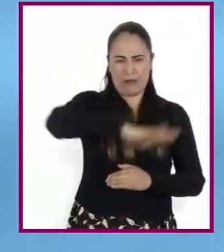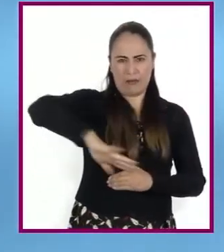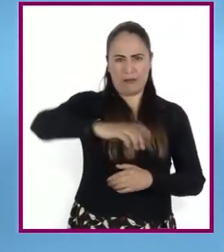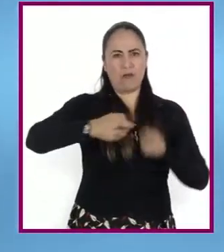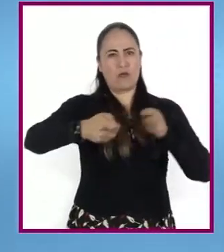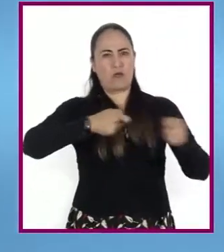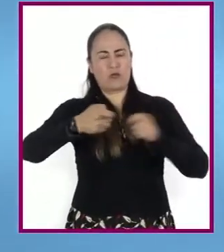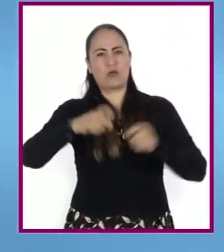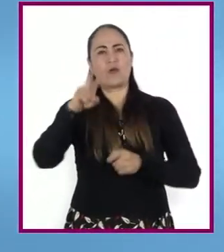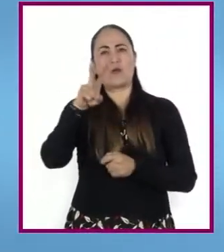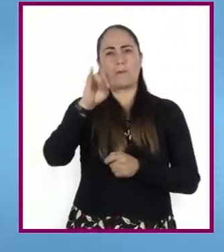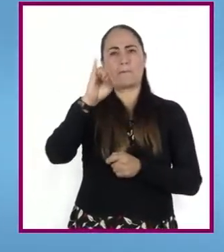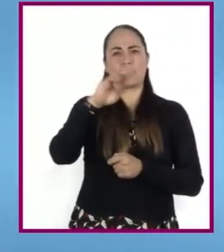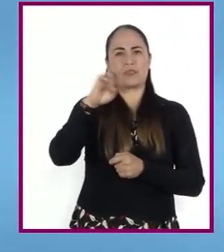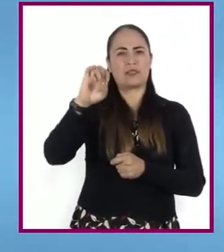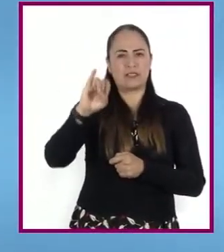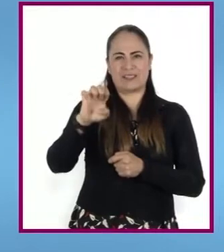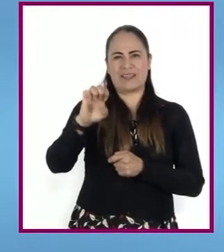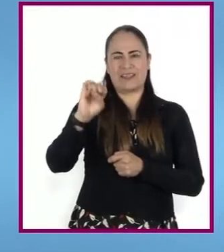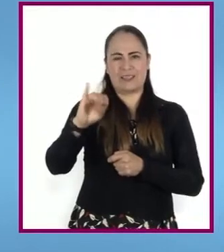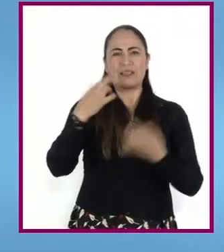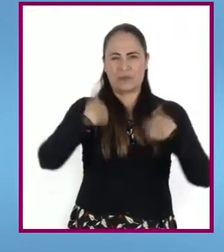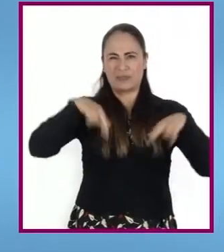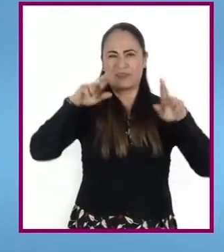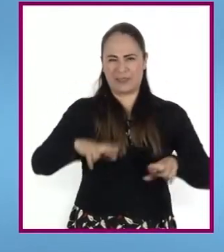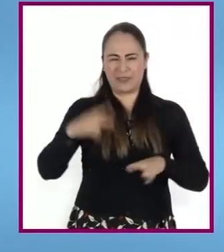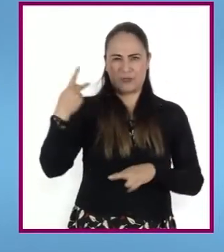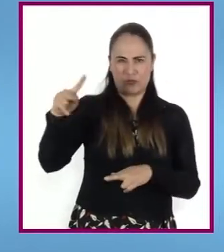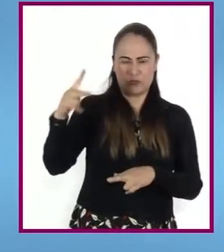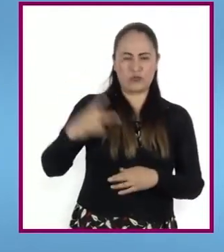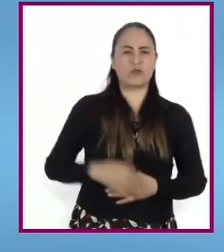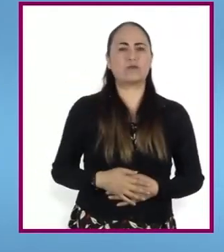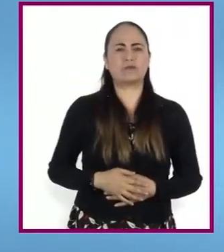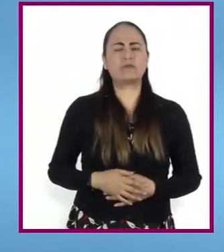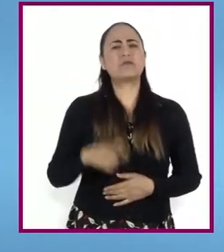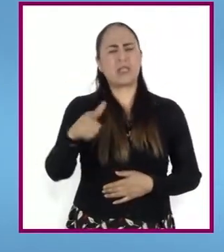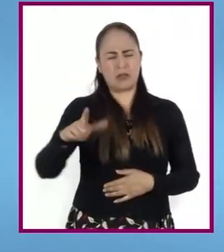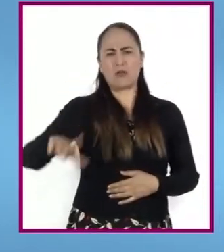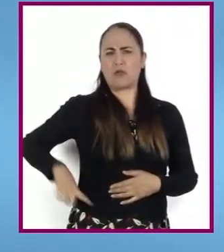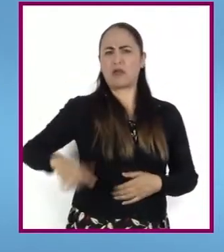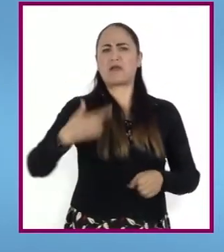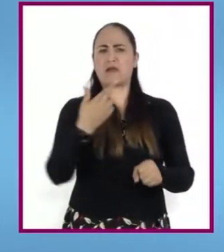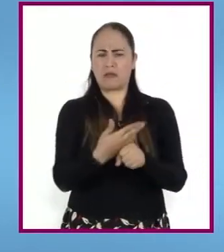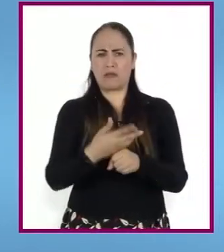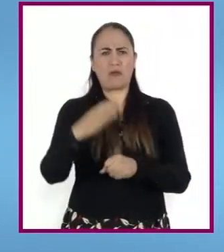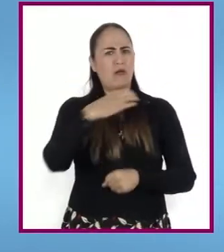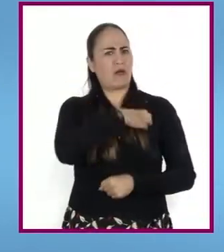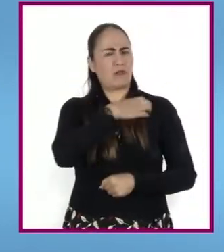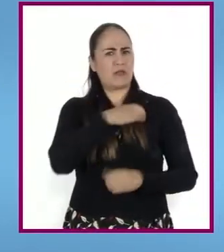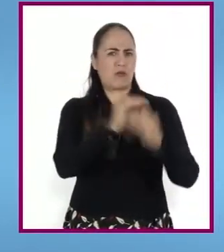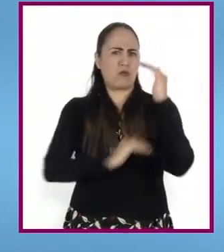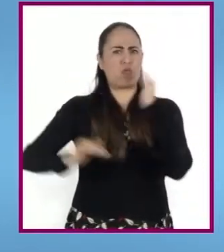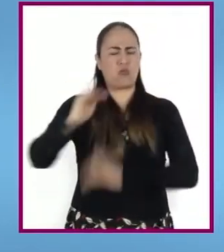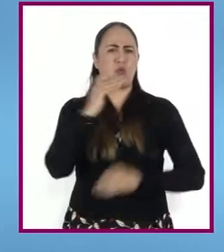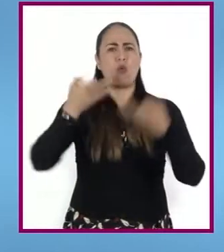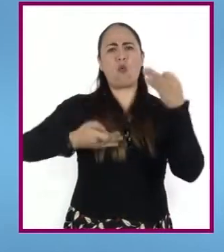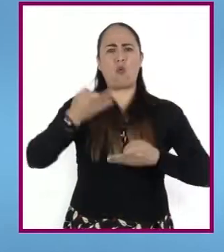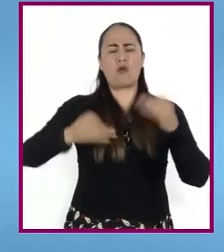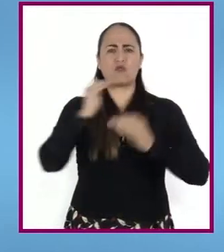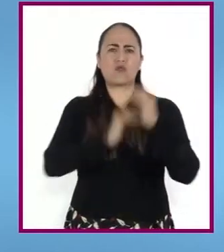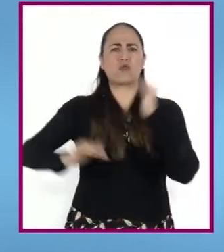obispo de Santo Domingo, y con la participación de Vasco de Quiroga como oidor, sentó las bases de un gobierno novohispano sólido